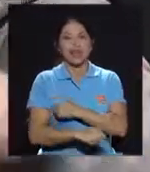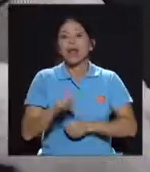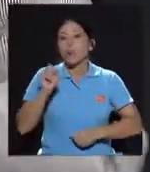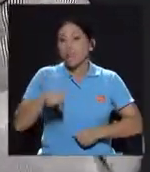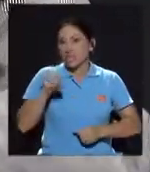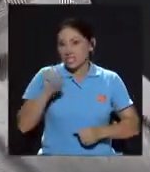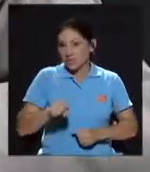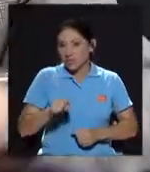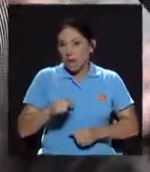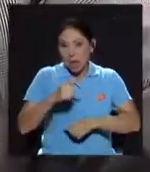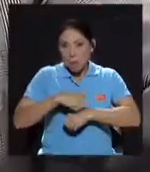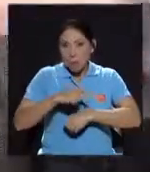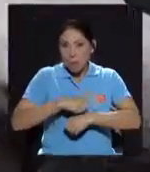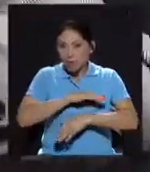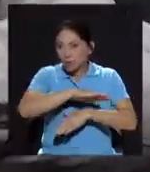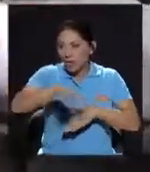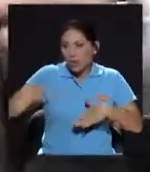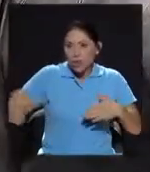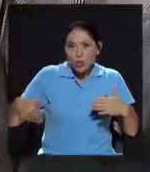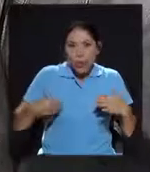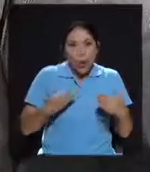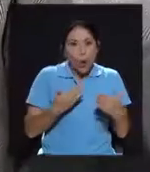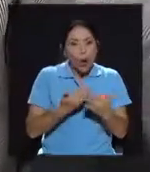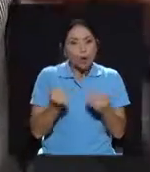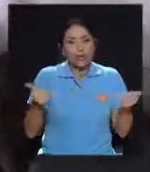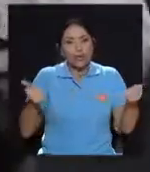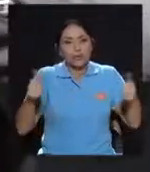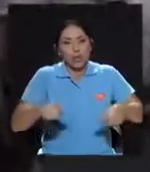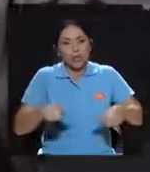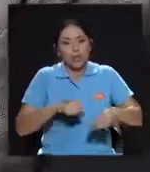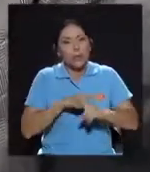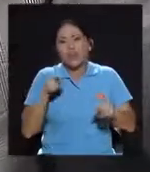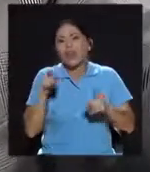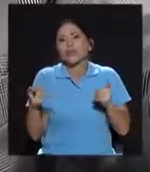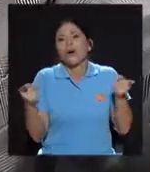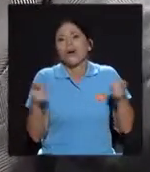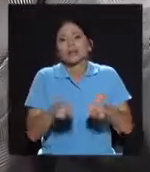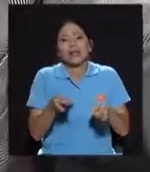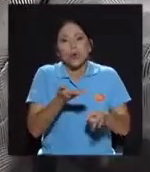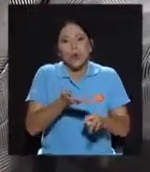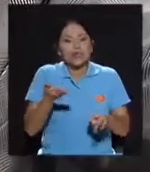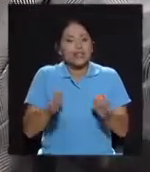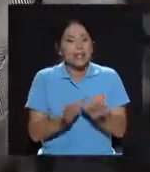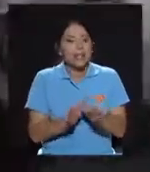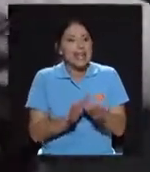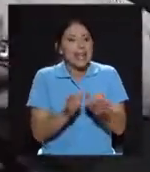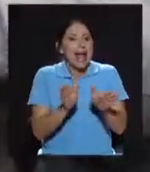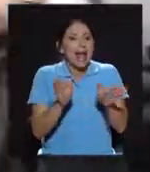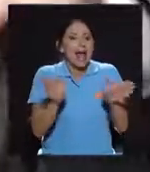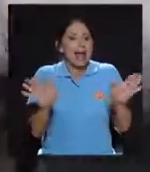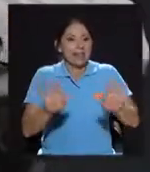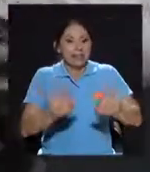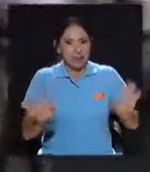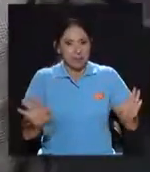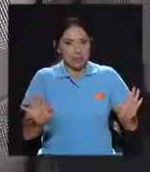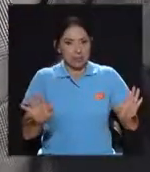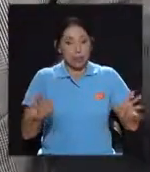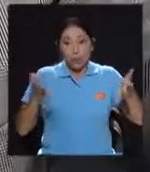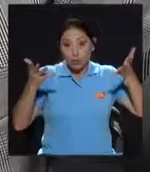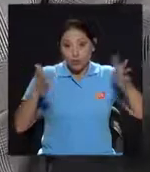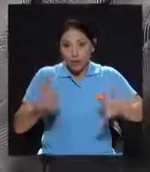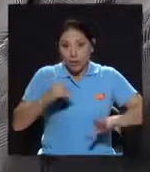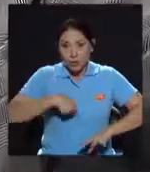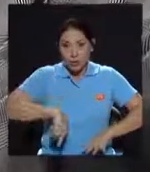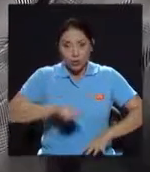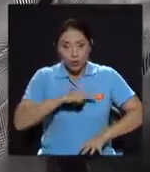estar de acuerdo pero eso va a suceder en cosas demasiado generales y demasiado amplias una vez que construimos